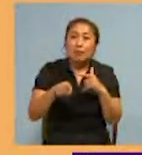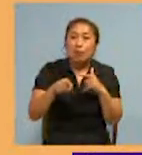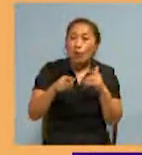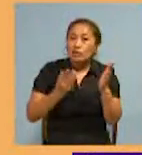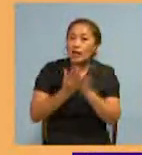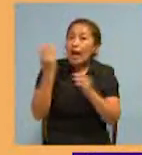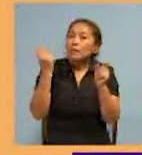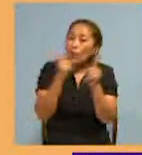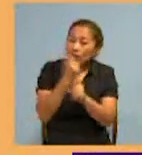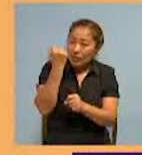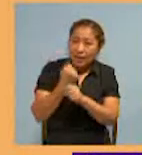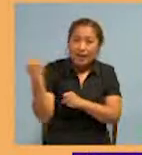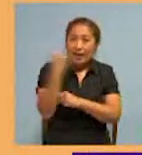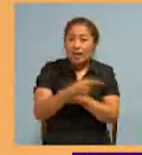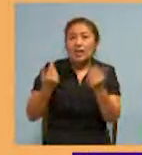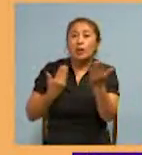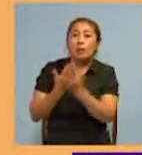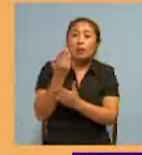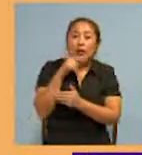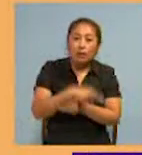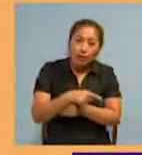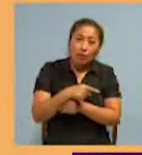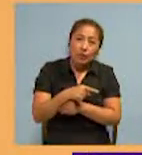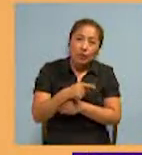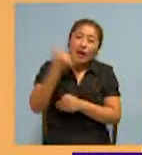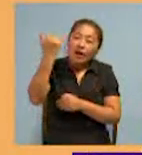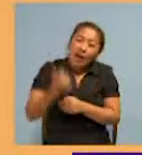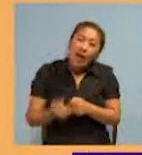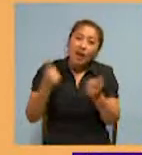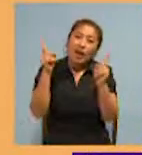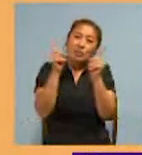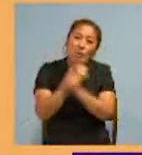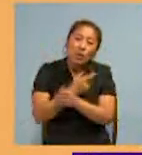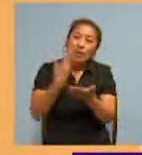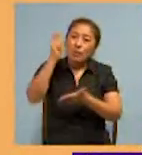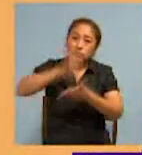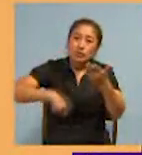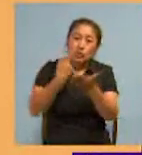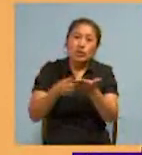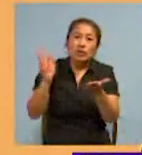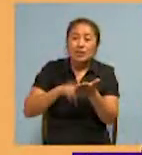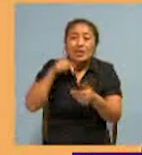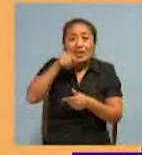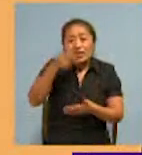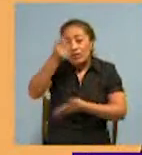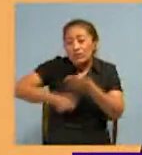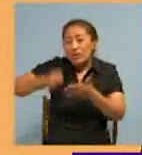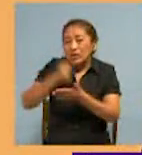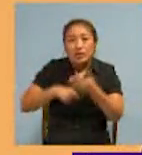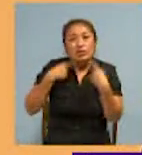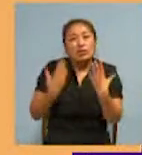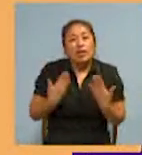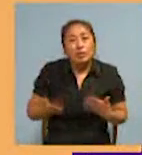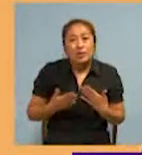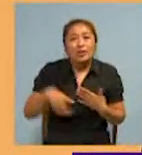frente a la no renovación del contrato digamos este esfuerzo que estamos haciendo de vialidad obviamente también